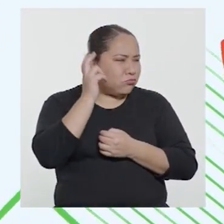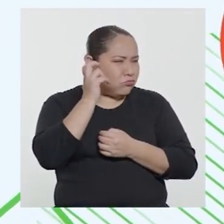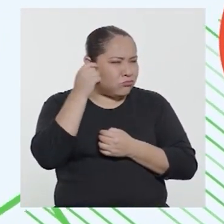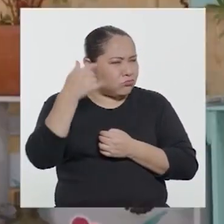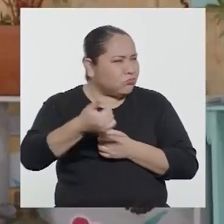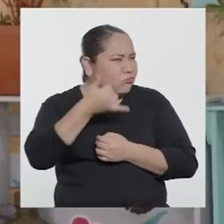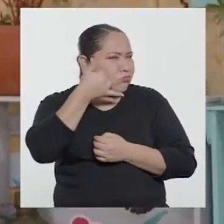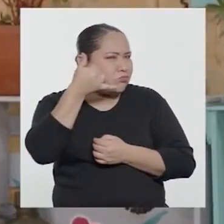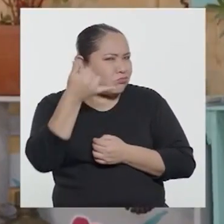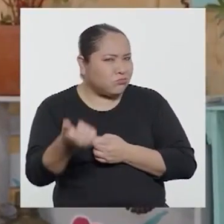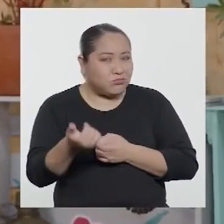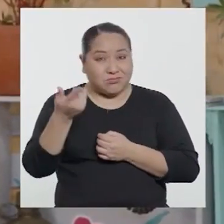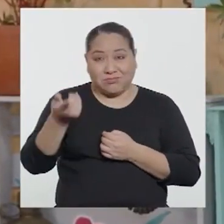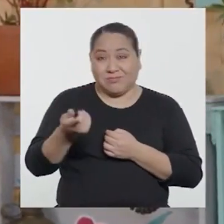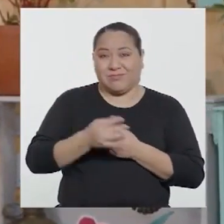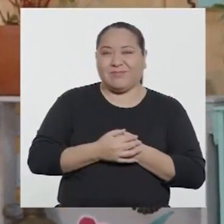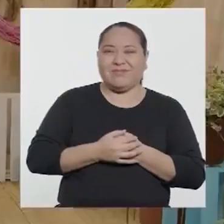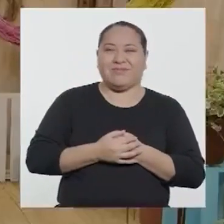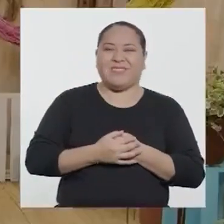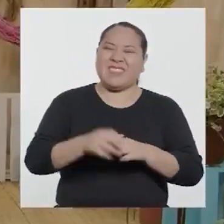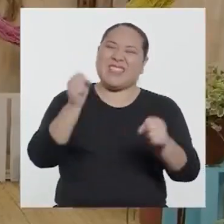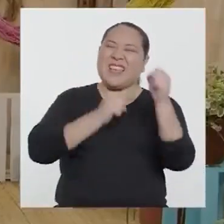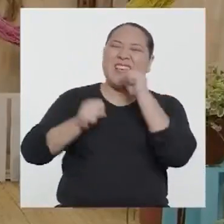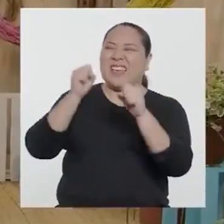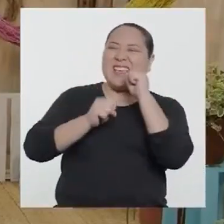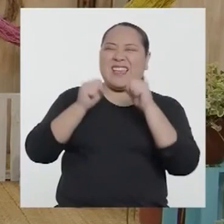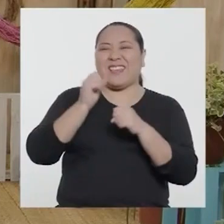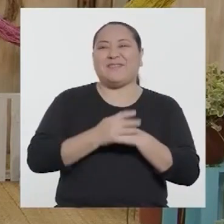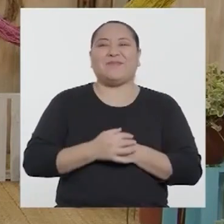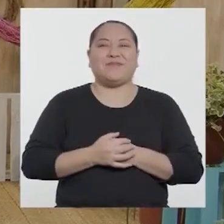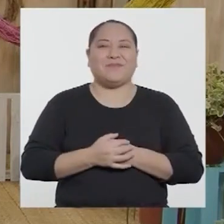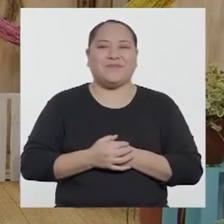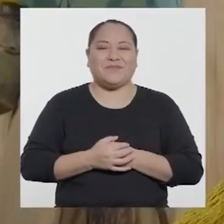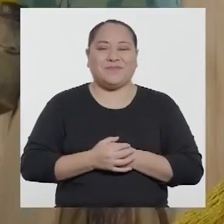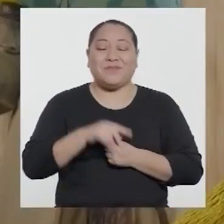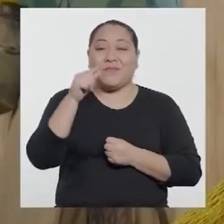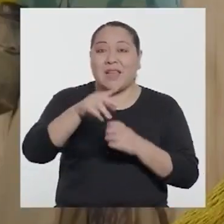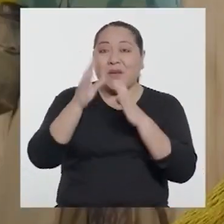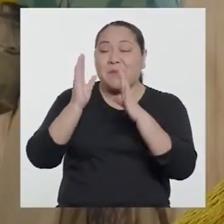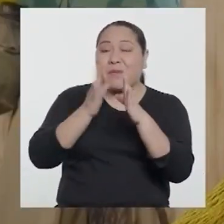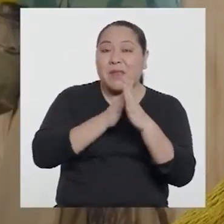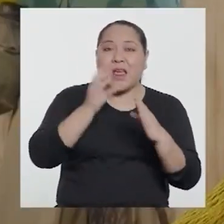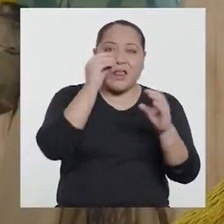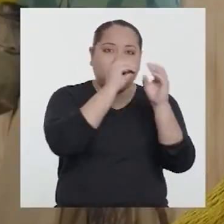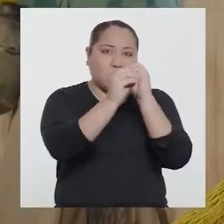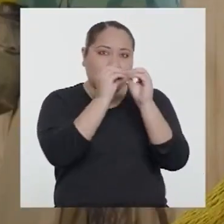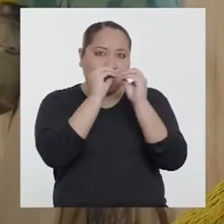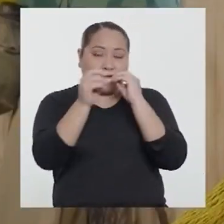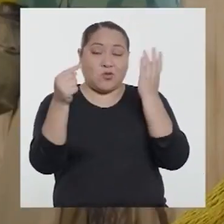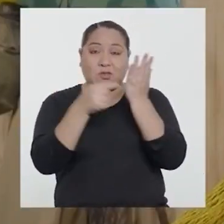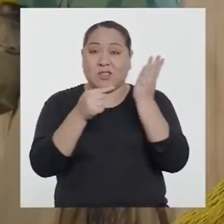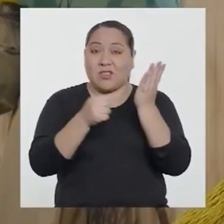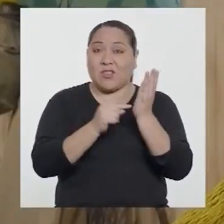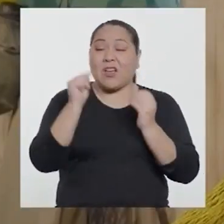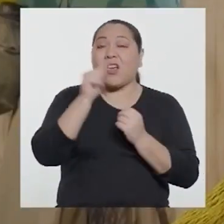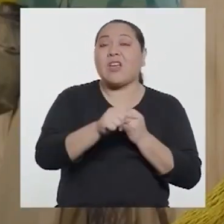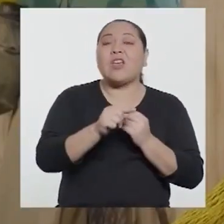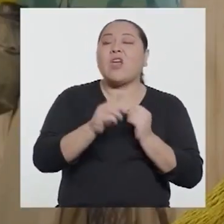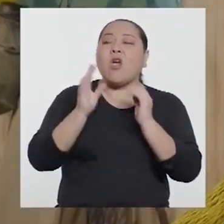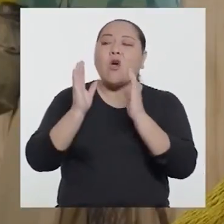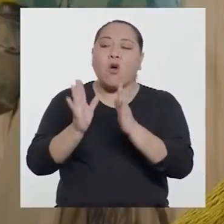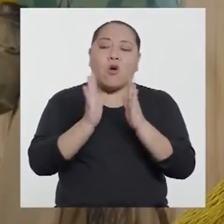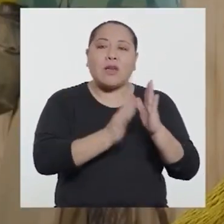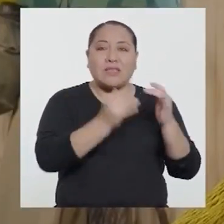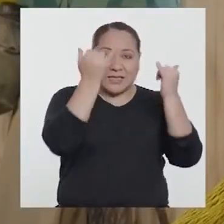el sonido de los audios en el celular. ¡Sí! Para elaborar nuestra solución tecnológica y